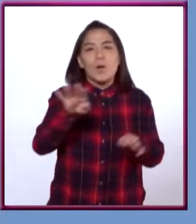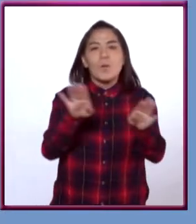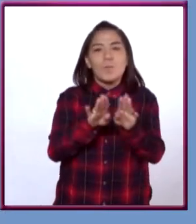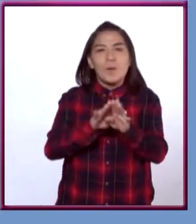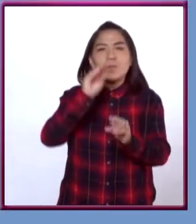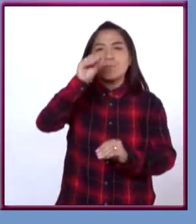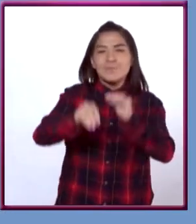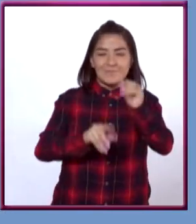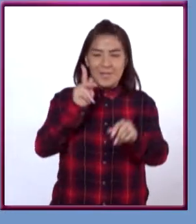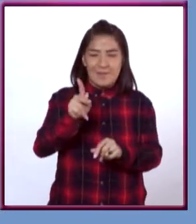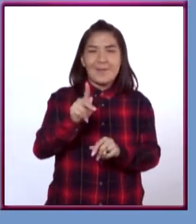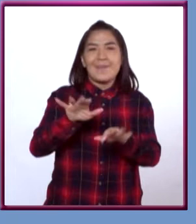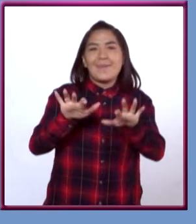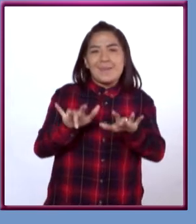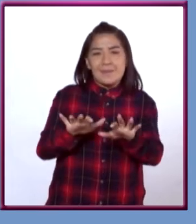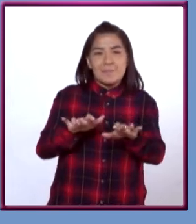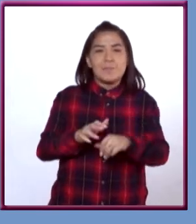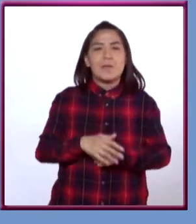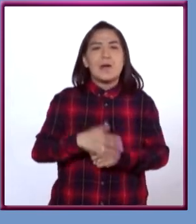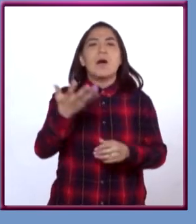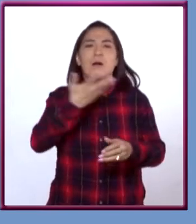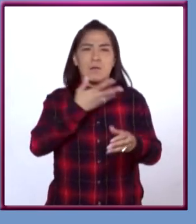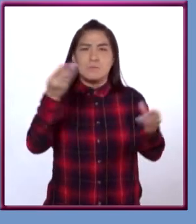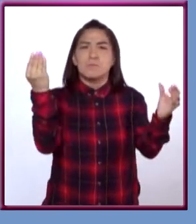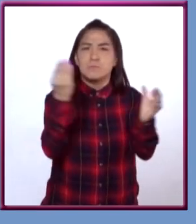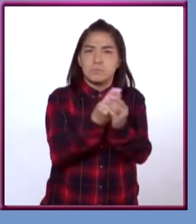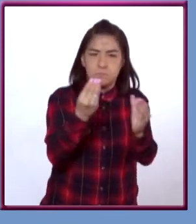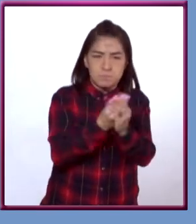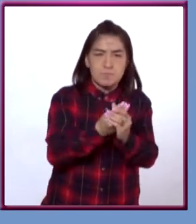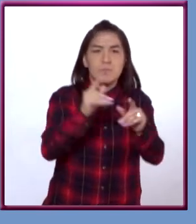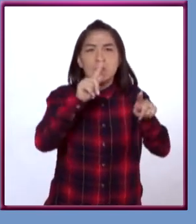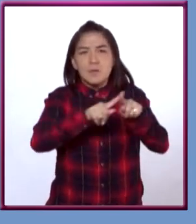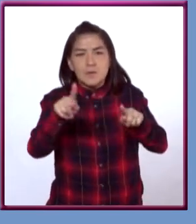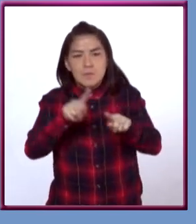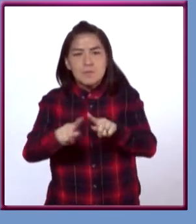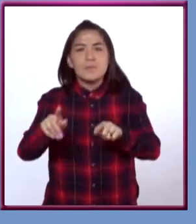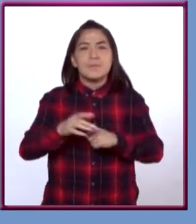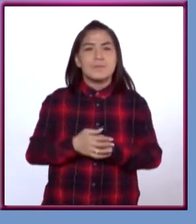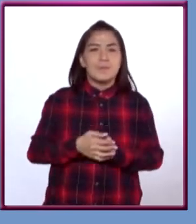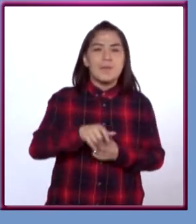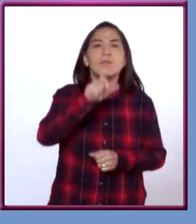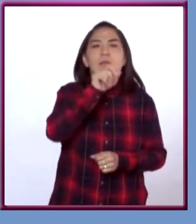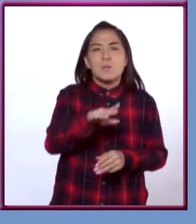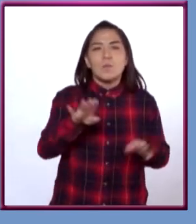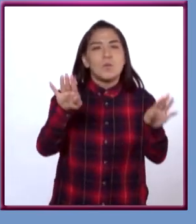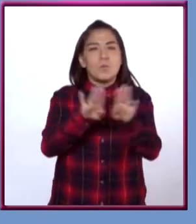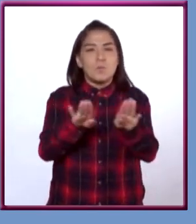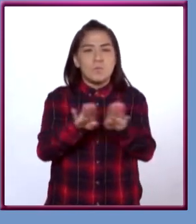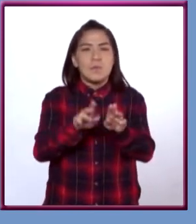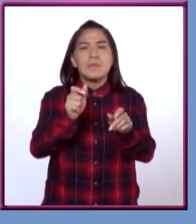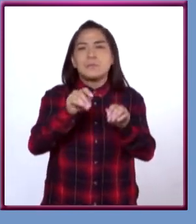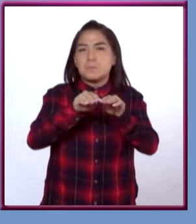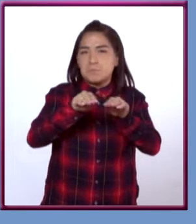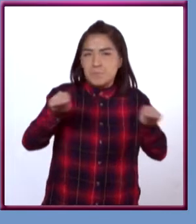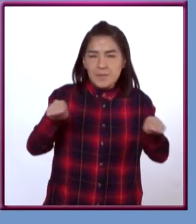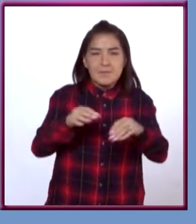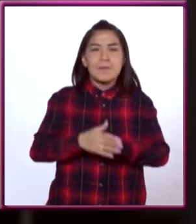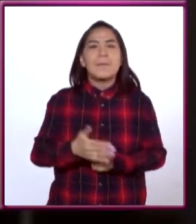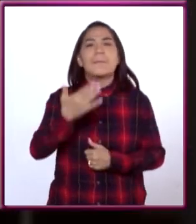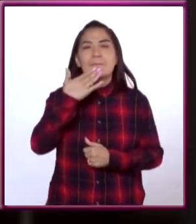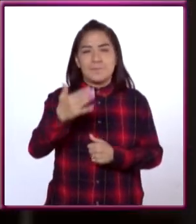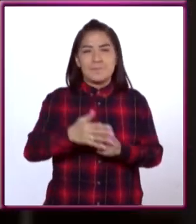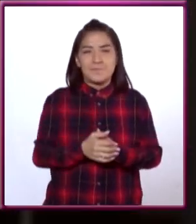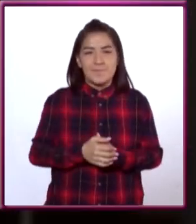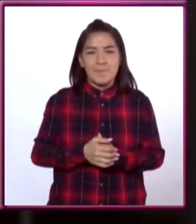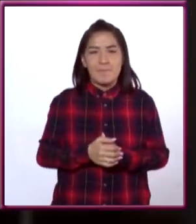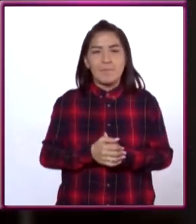a representarlos en la computadora y medir propiedades, algunas veces simular comportamiento y cosas por el estilo. Muy